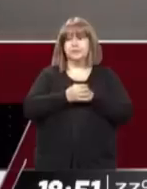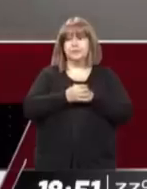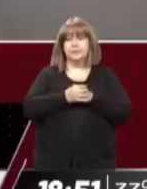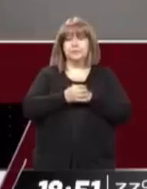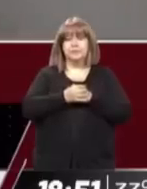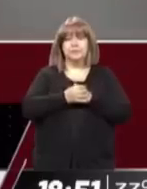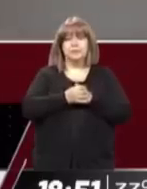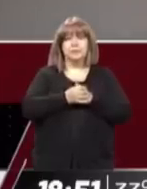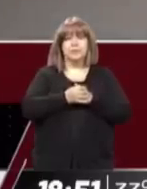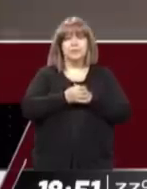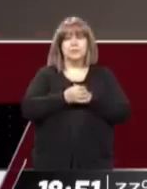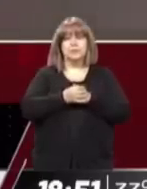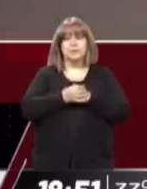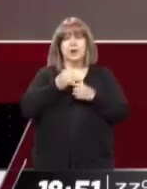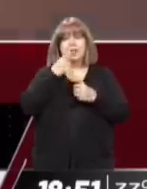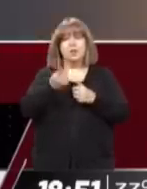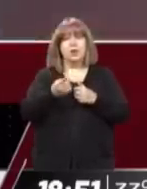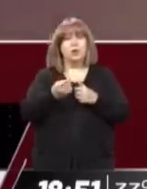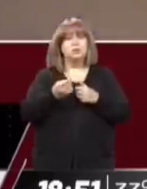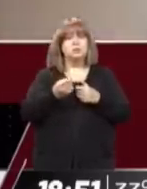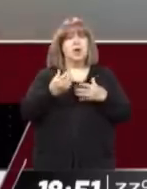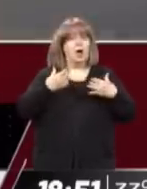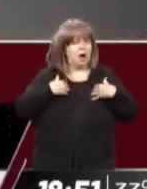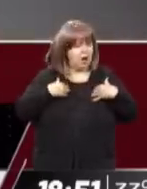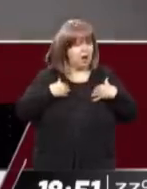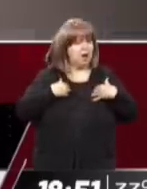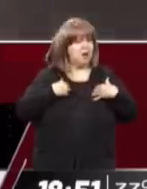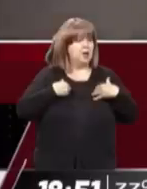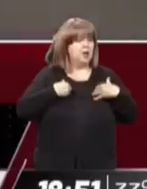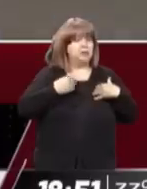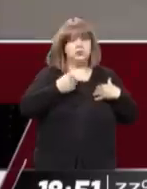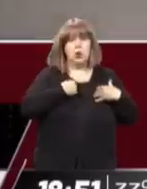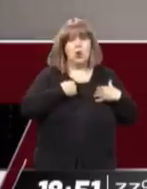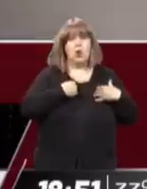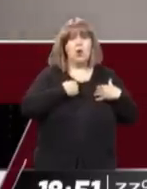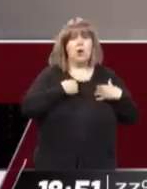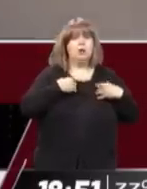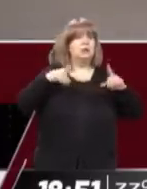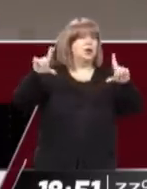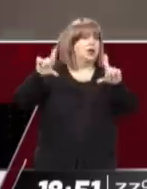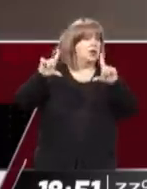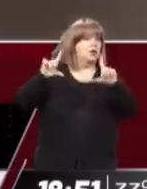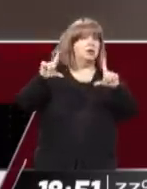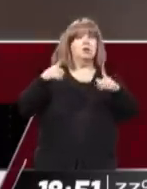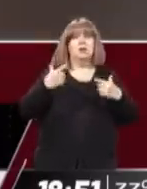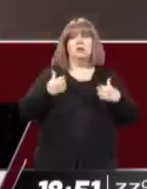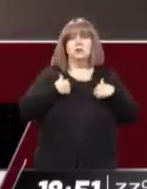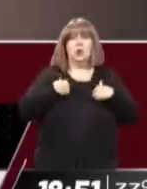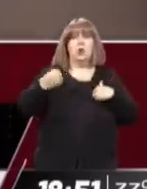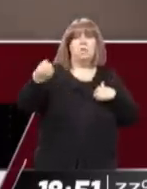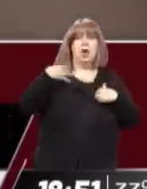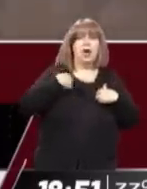lo único que se hicieron fue victimizarse, decir que fueron estigmatizados durante estos 3 años, todo